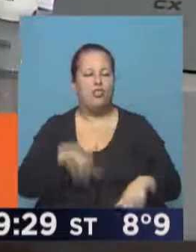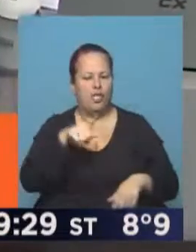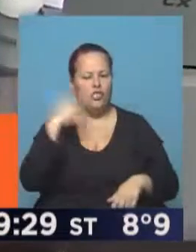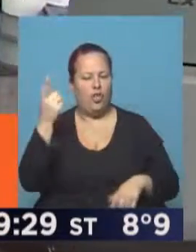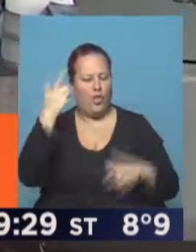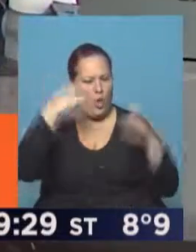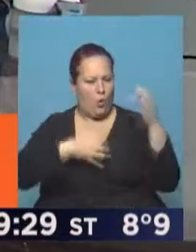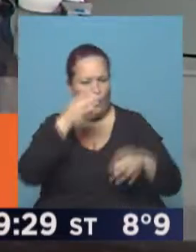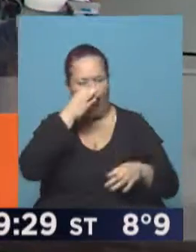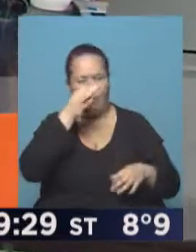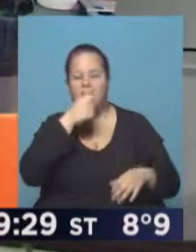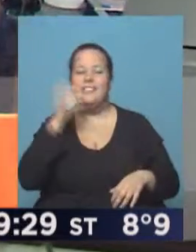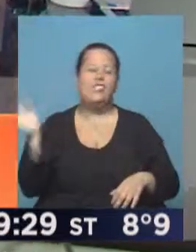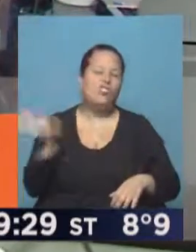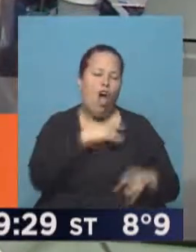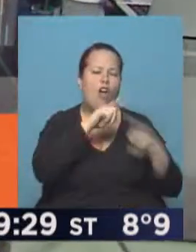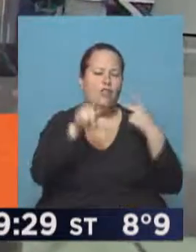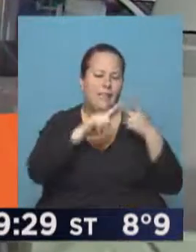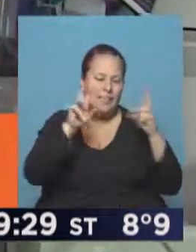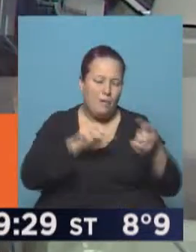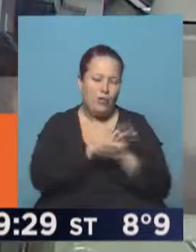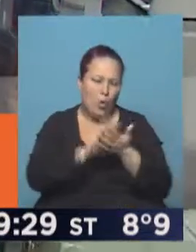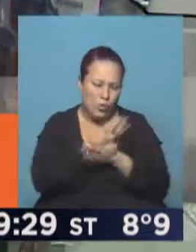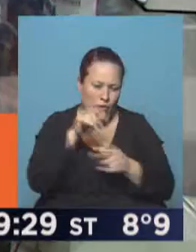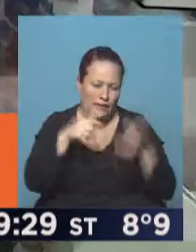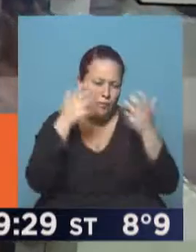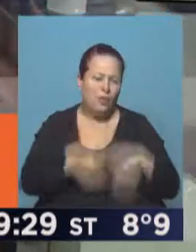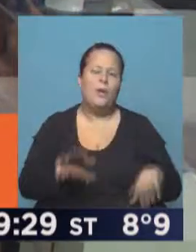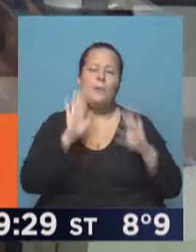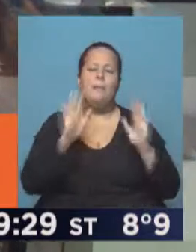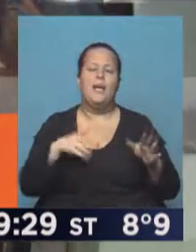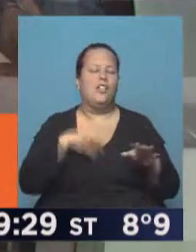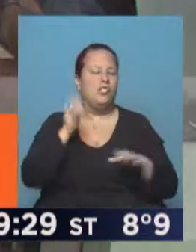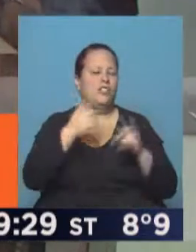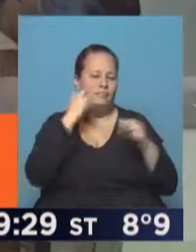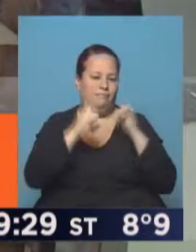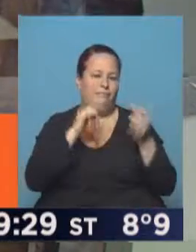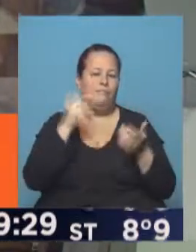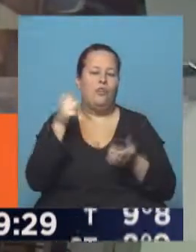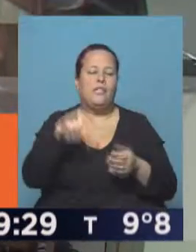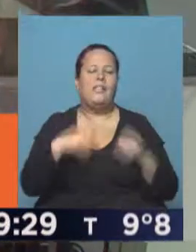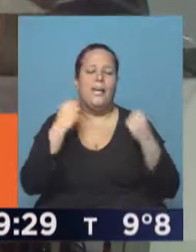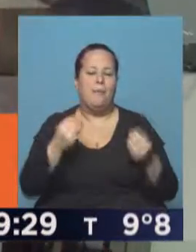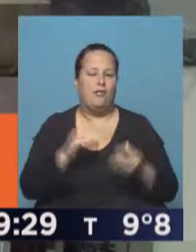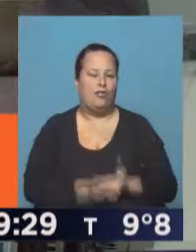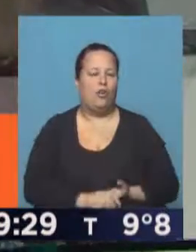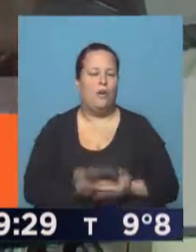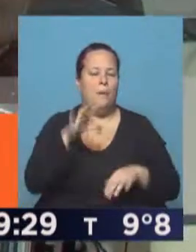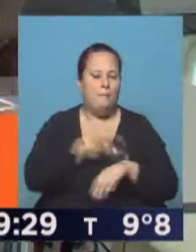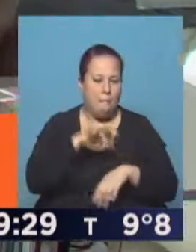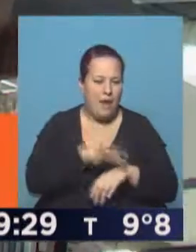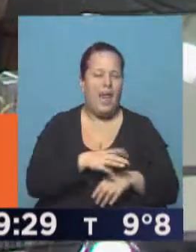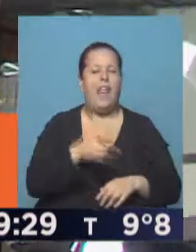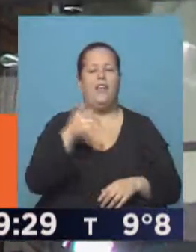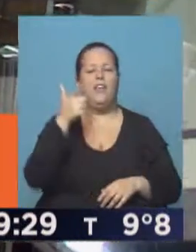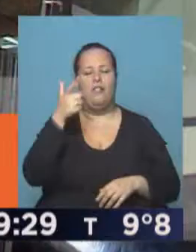Justicia 2020 y si todas estas cuestiones se van a resolver en ese proyecto, pero no puedo dejar la coyuntura de lado y lo que ha pasado con el médico,